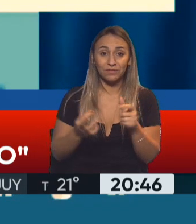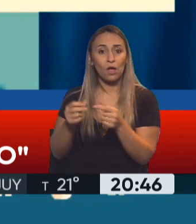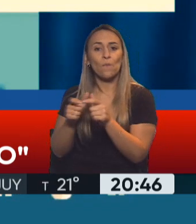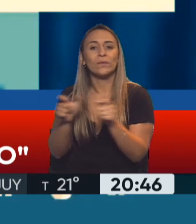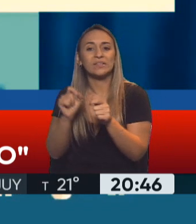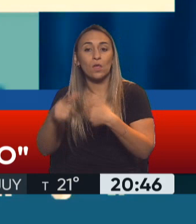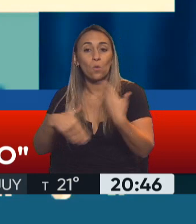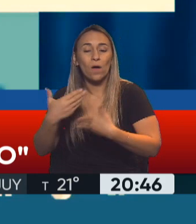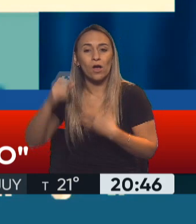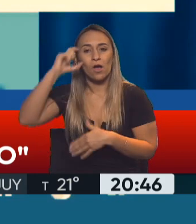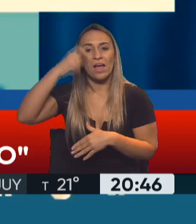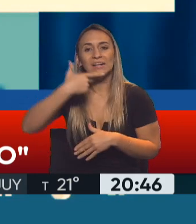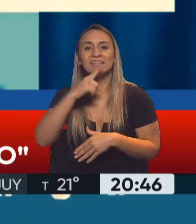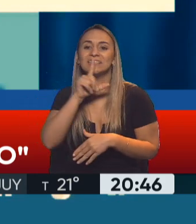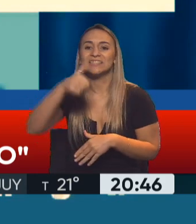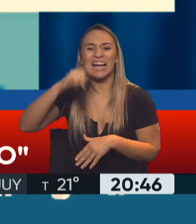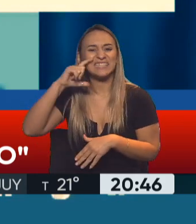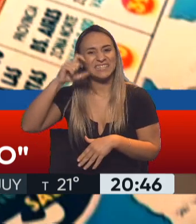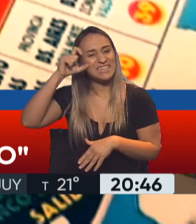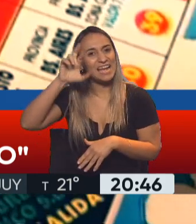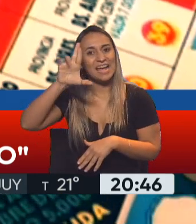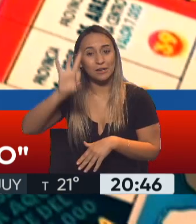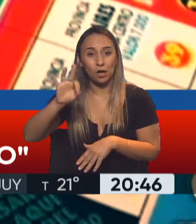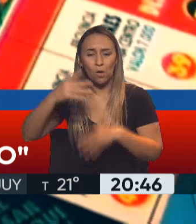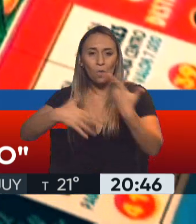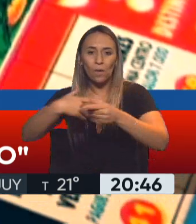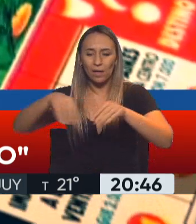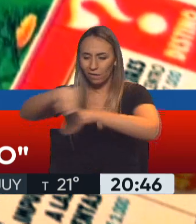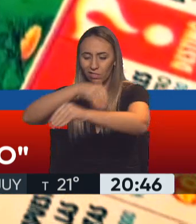estanciero un juego de mesa que ustedes lo conocen